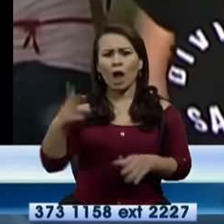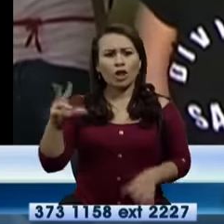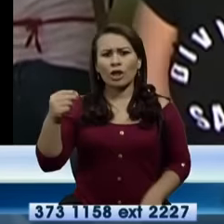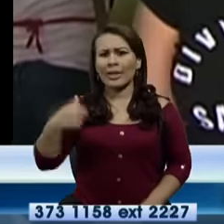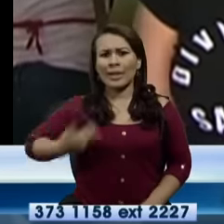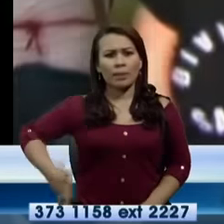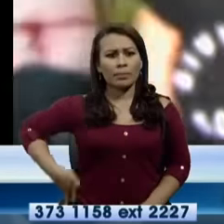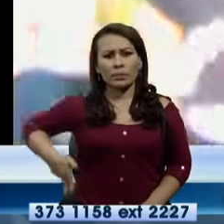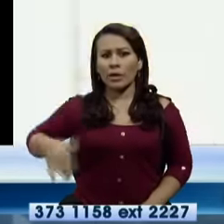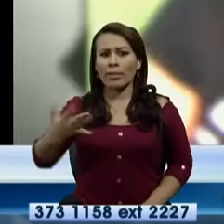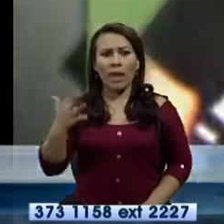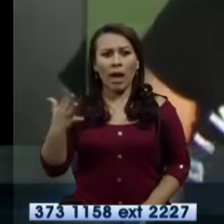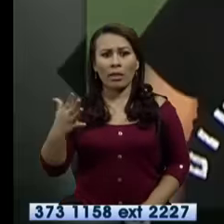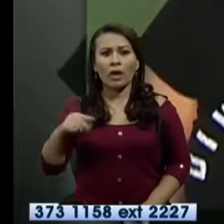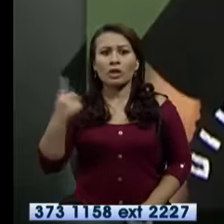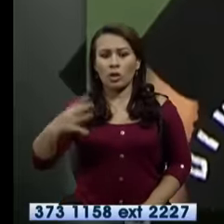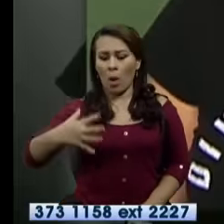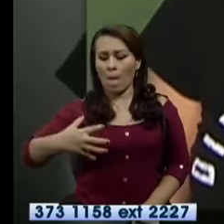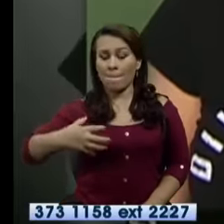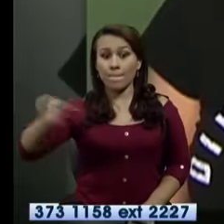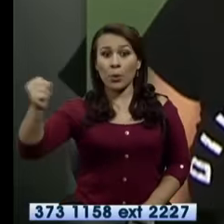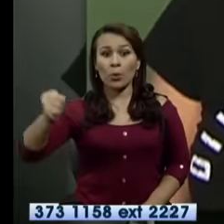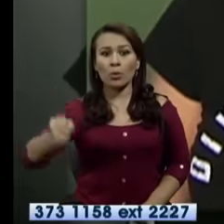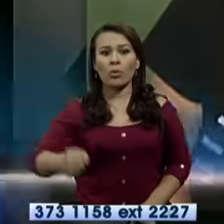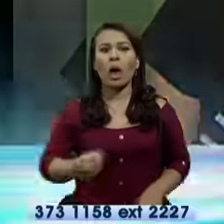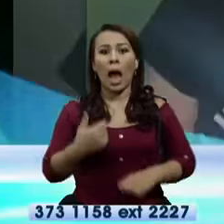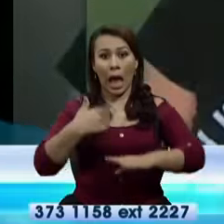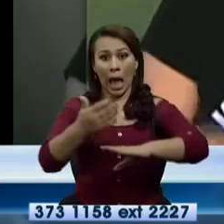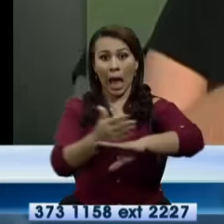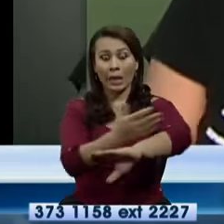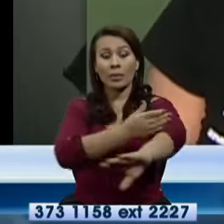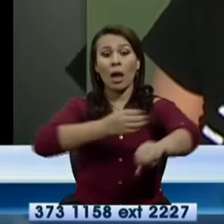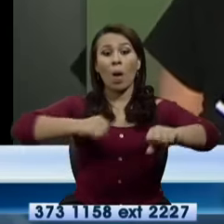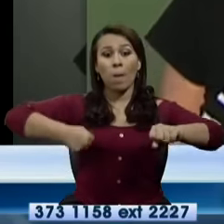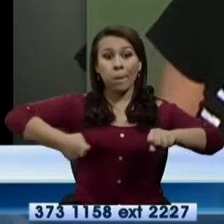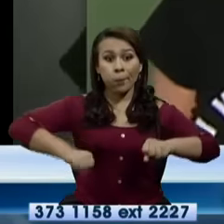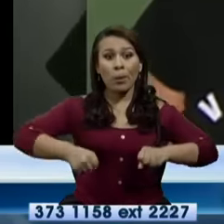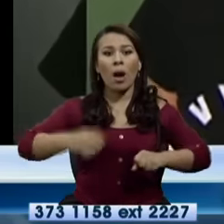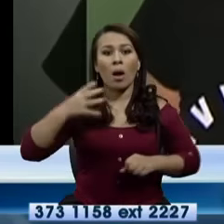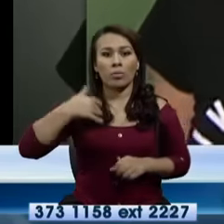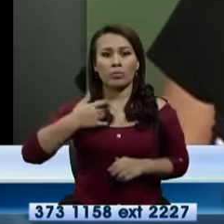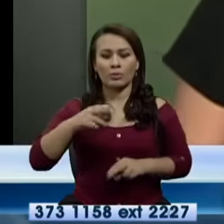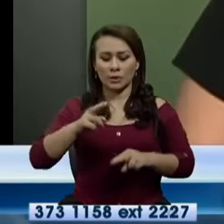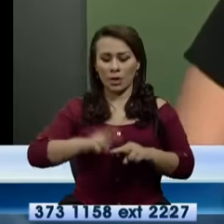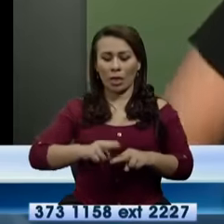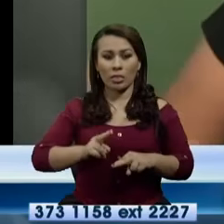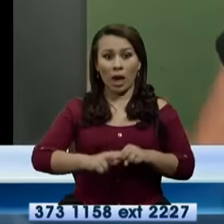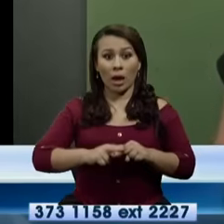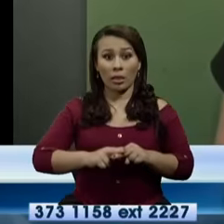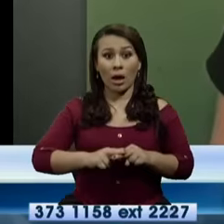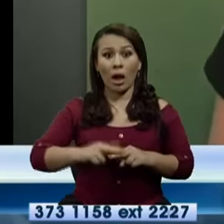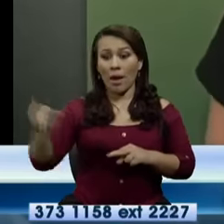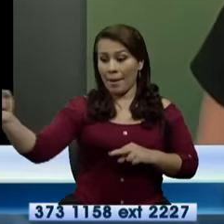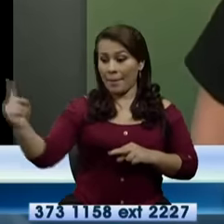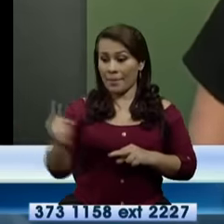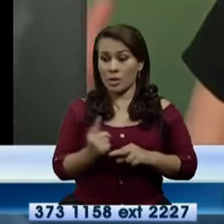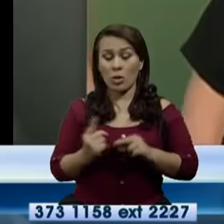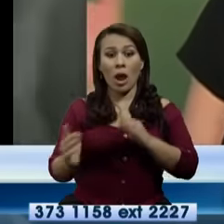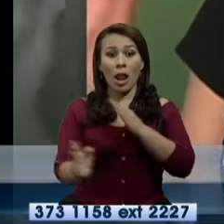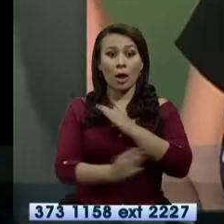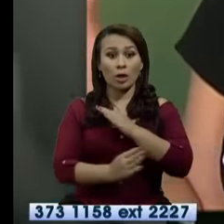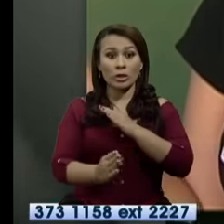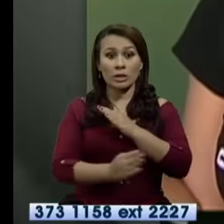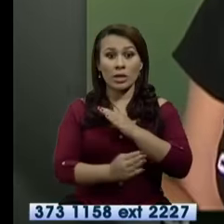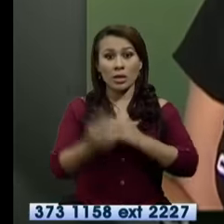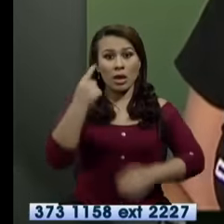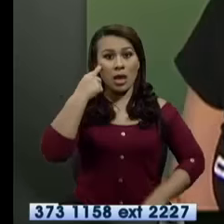nada simplemente lo cogió y se llevó en cambio que me robó a mí sí venía con una pistola me quitó el teléfono yo estaba sentada allí y entró aquí a la cocina porque creo que